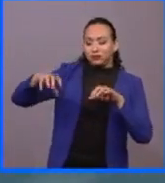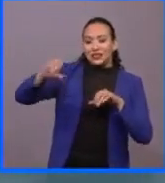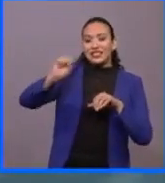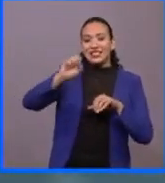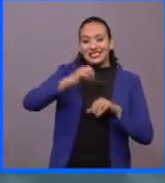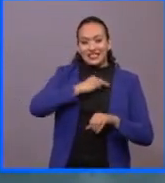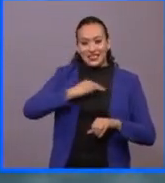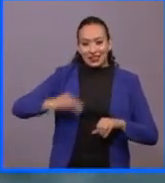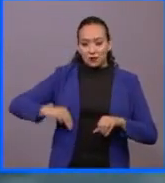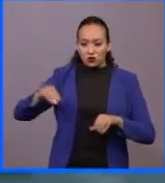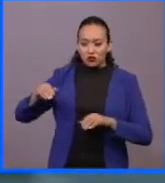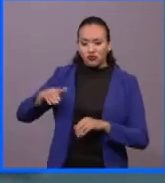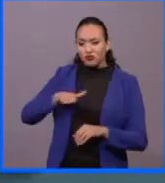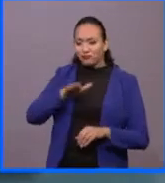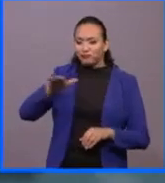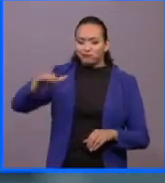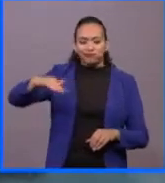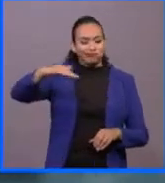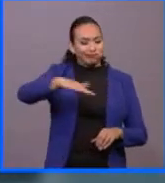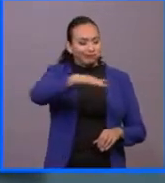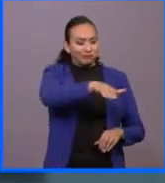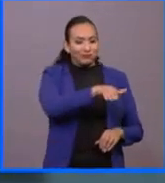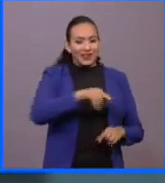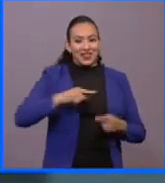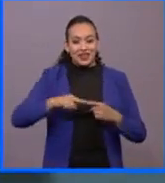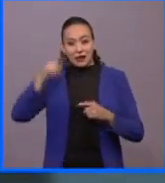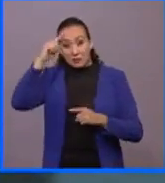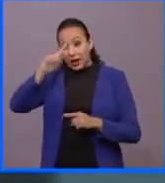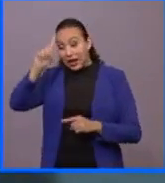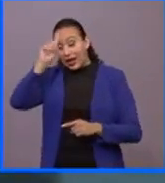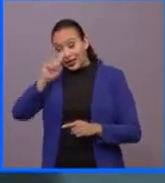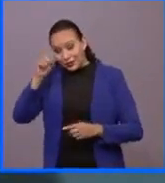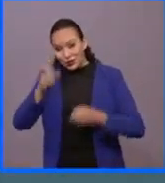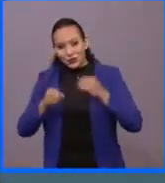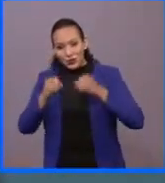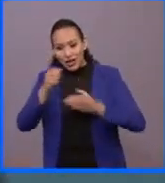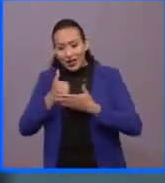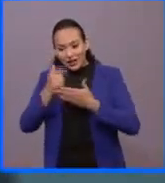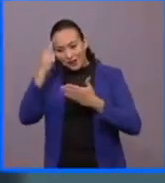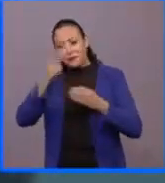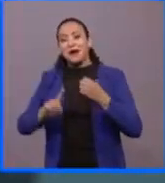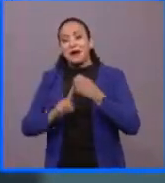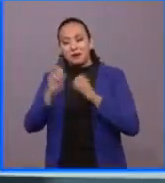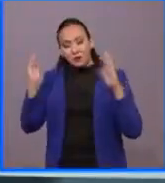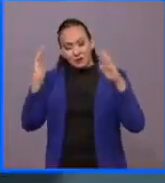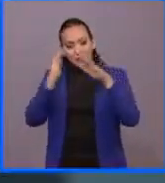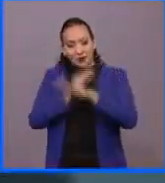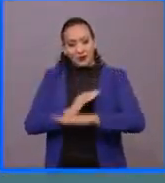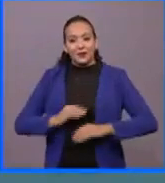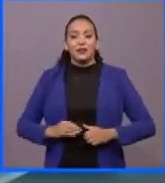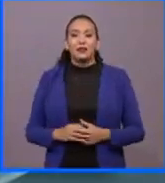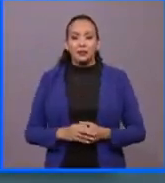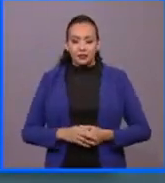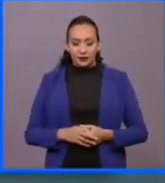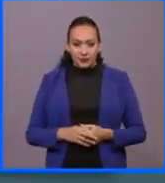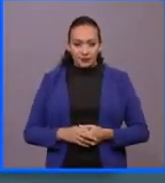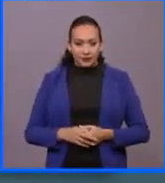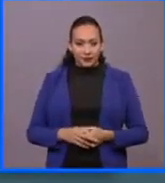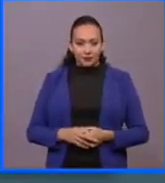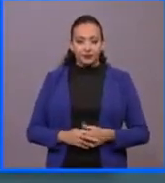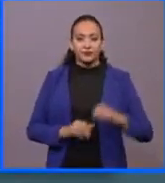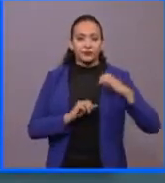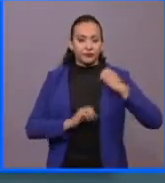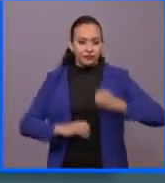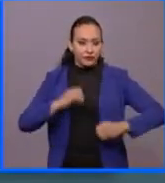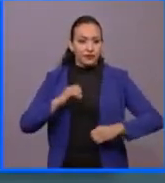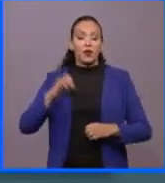municipios de la entidad para brindar servicios de orientación jurídica y mediación a las comunidades. El